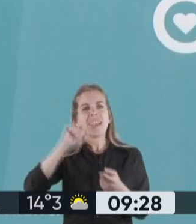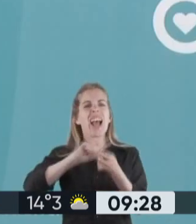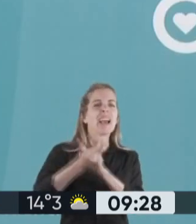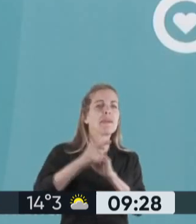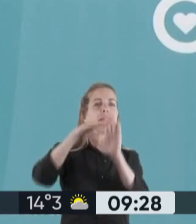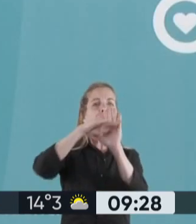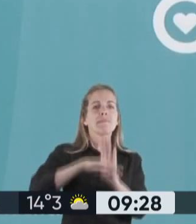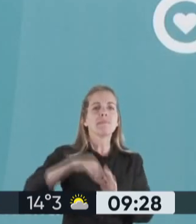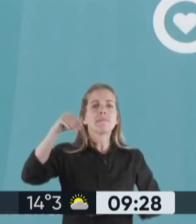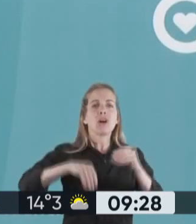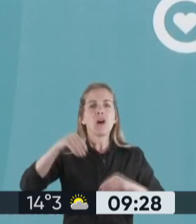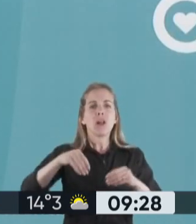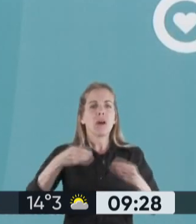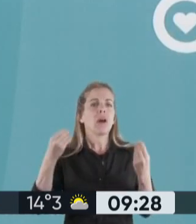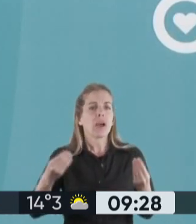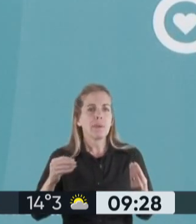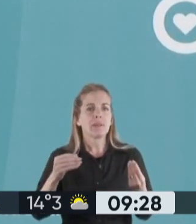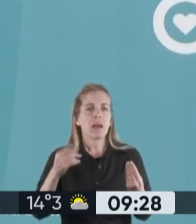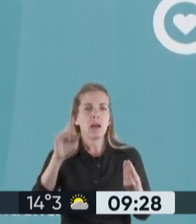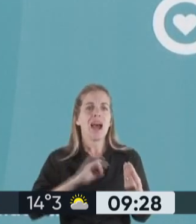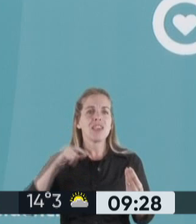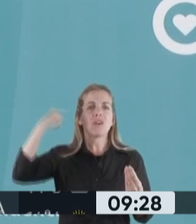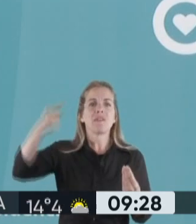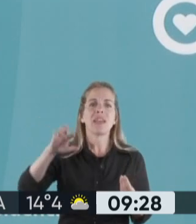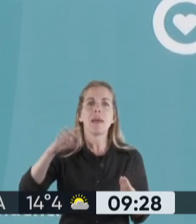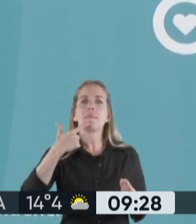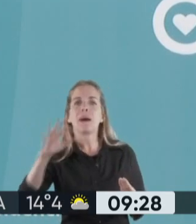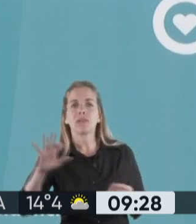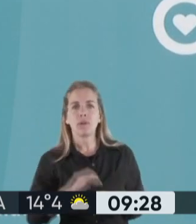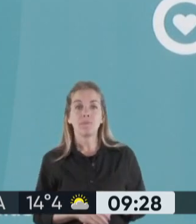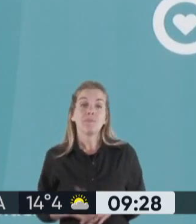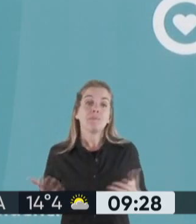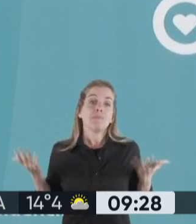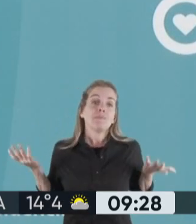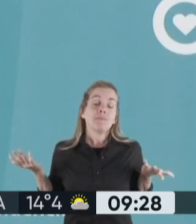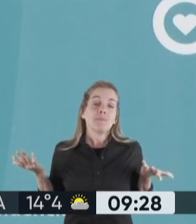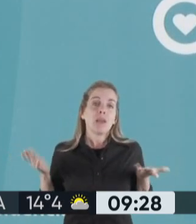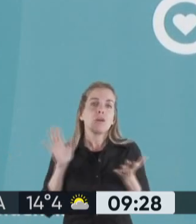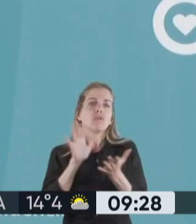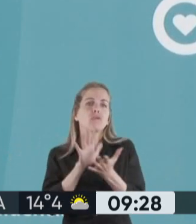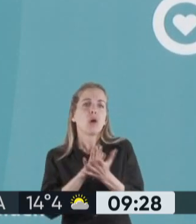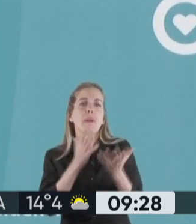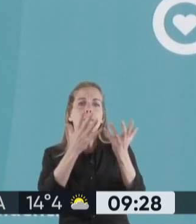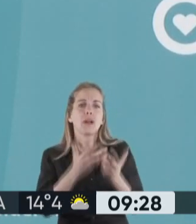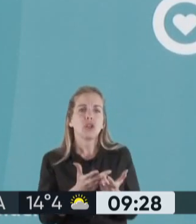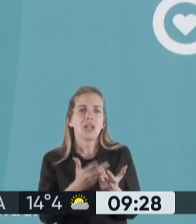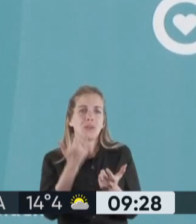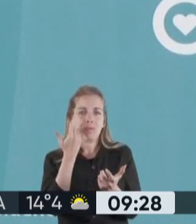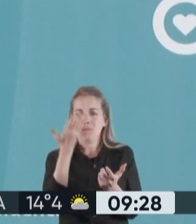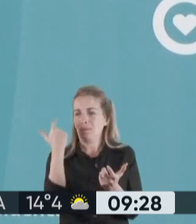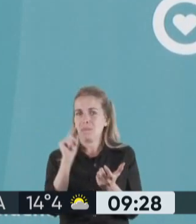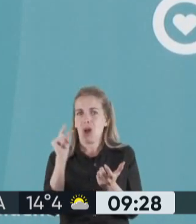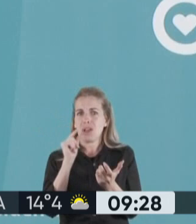Gracias. Bueno, hacer política ficción con respecto a un proyecto que recién fue presentado, ni siquiera